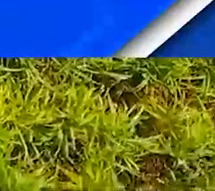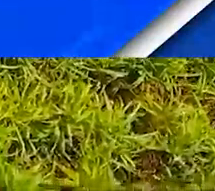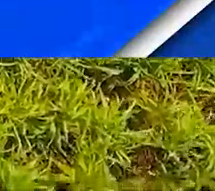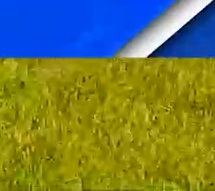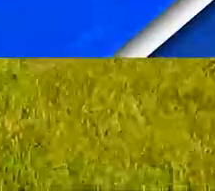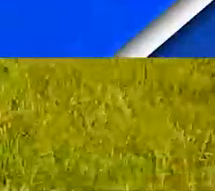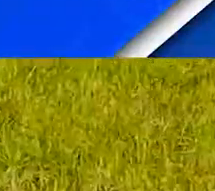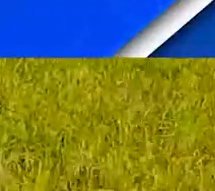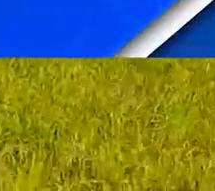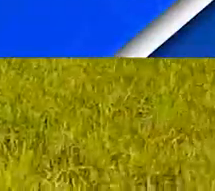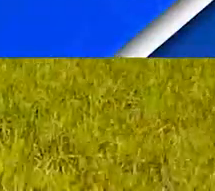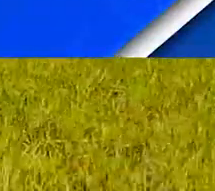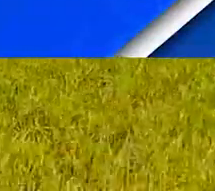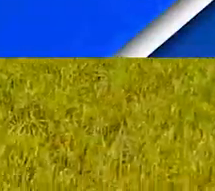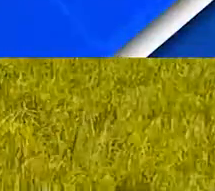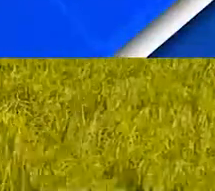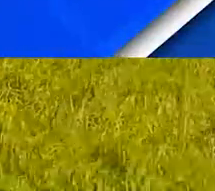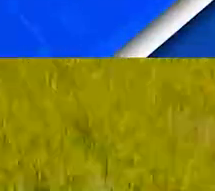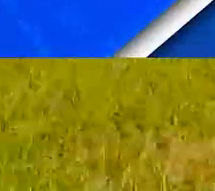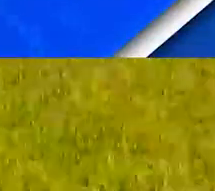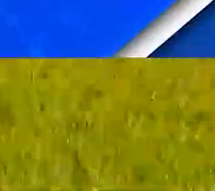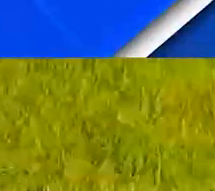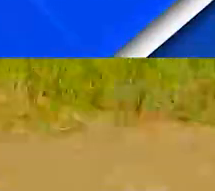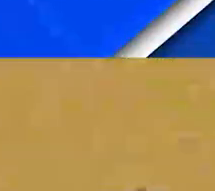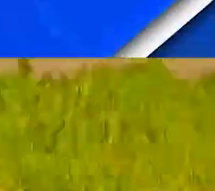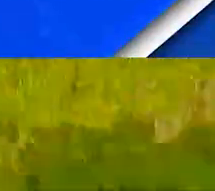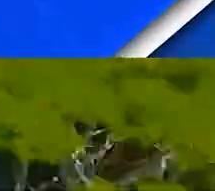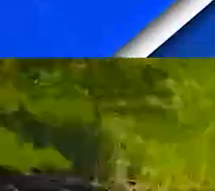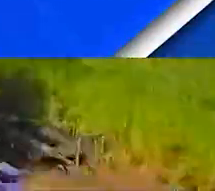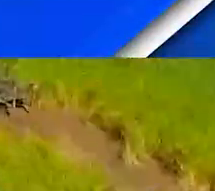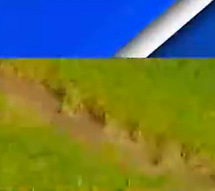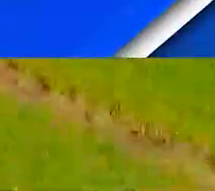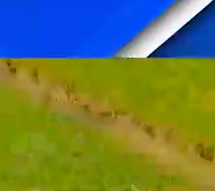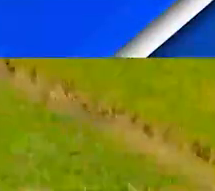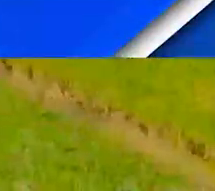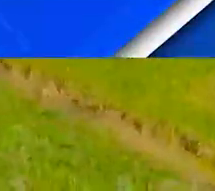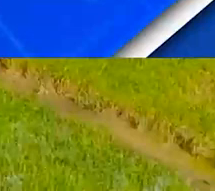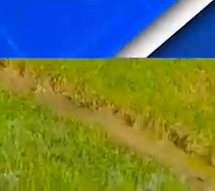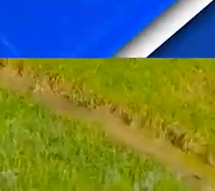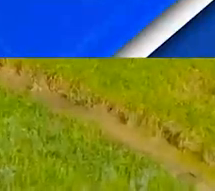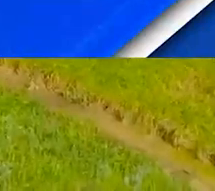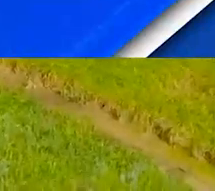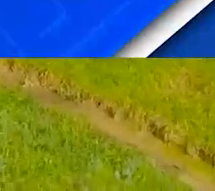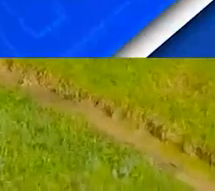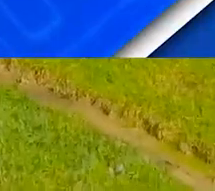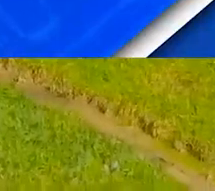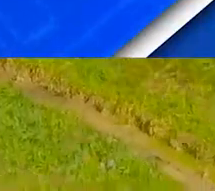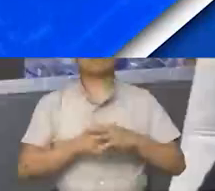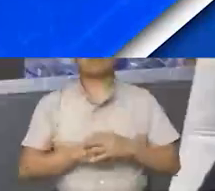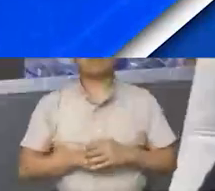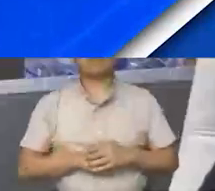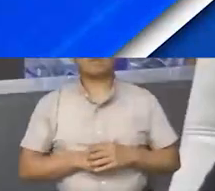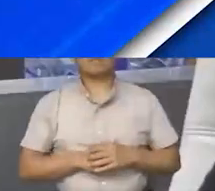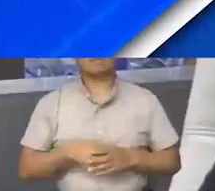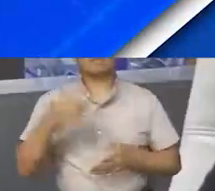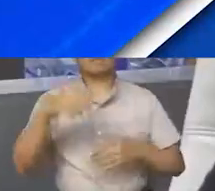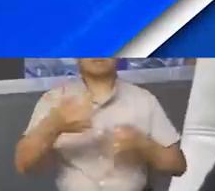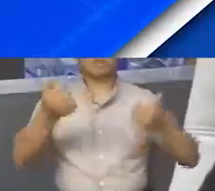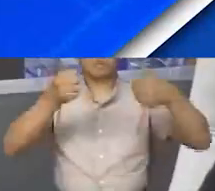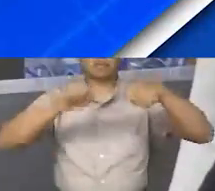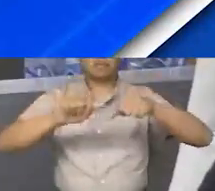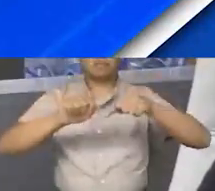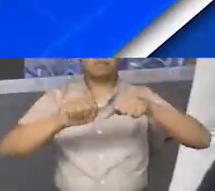1992, el cual será de beneficio para las relaciones comerciales y las exportaciones. Este